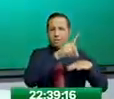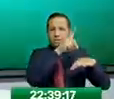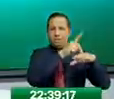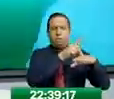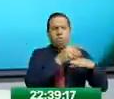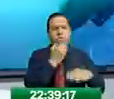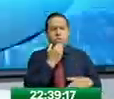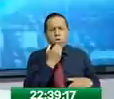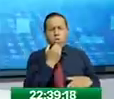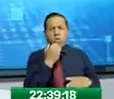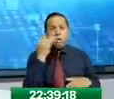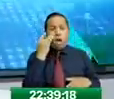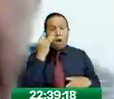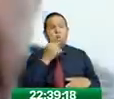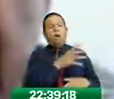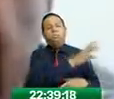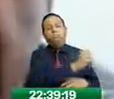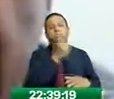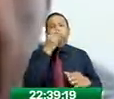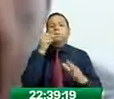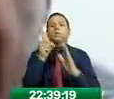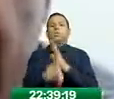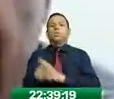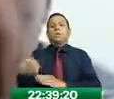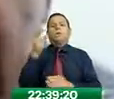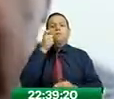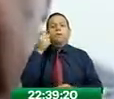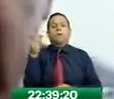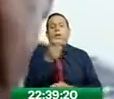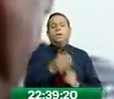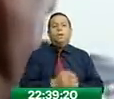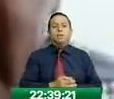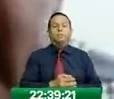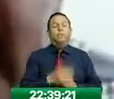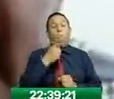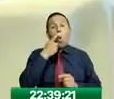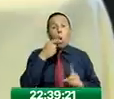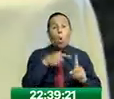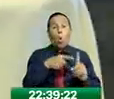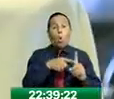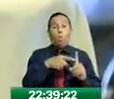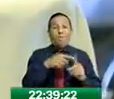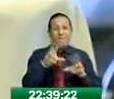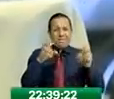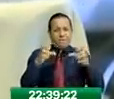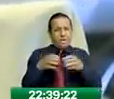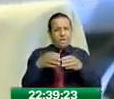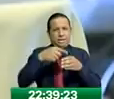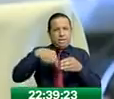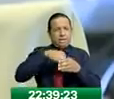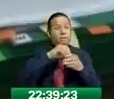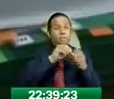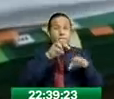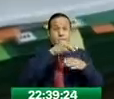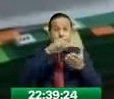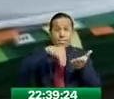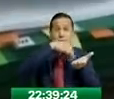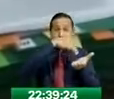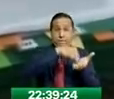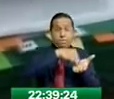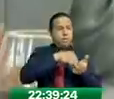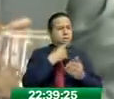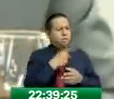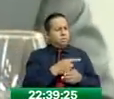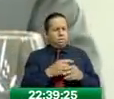a Fiscalía. Jorge Chávez, de la Comisión Anticorrupción de Manabí, aseguró ante la mesa multipartidista de la Asamblea